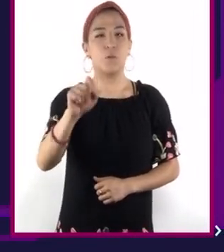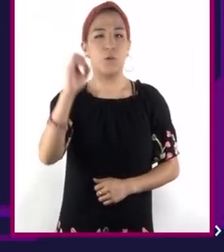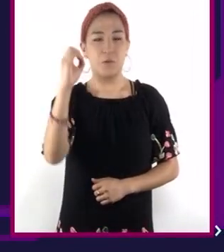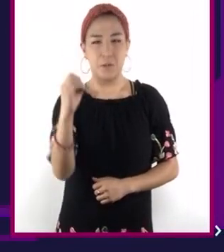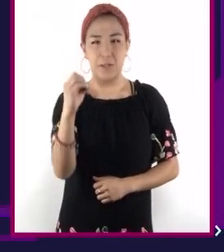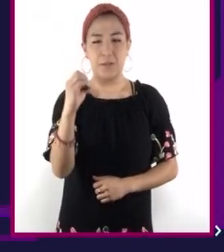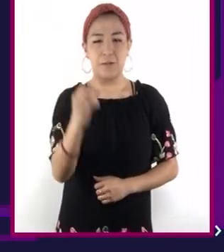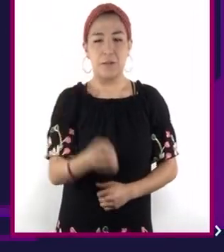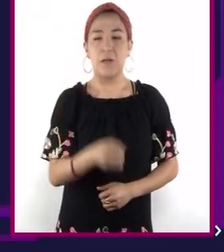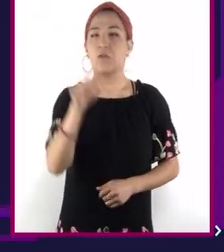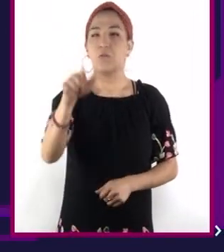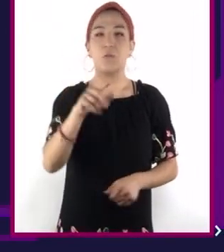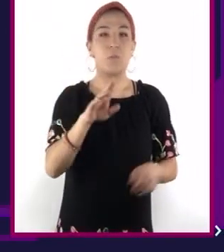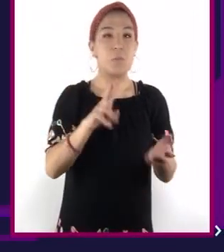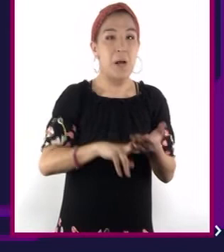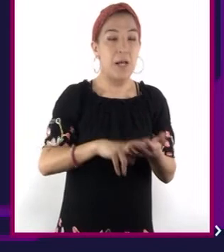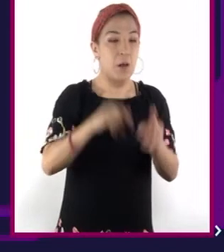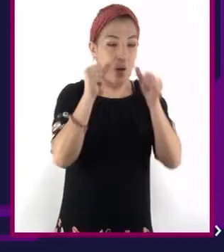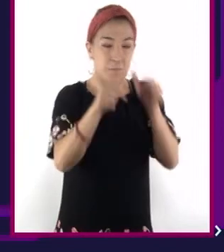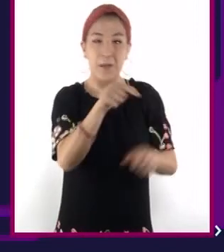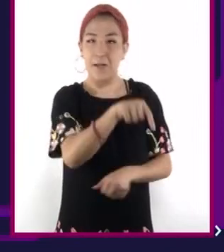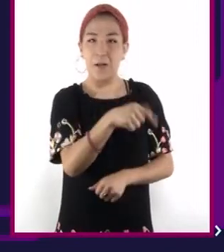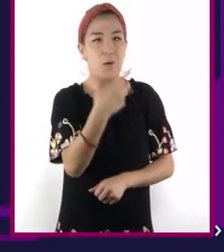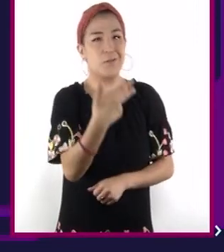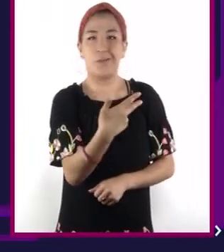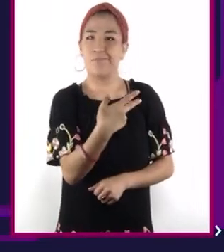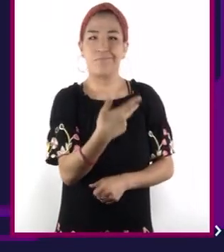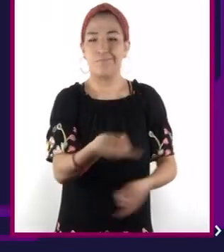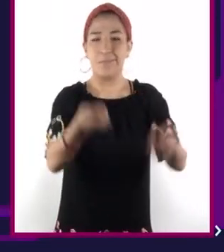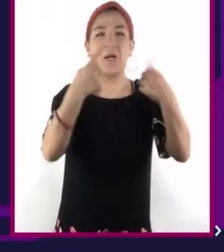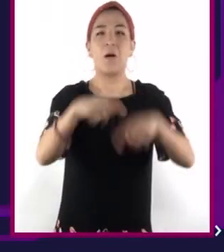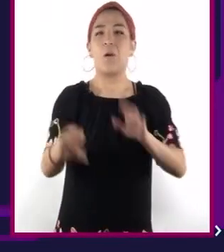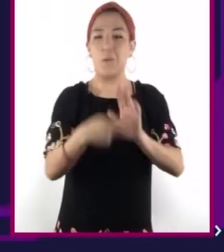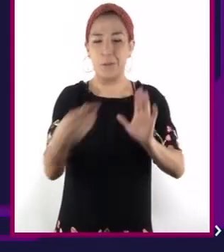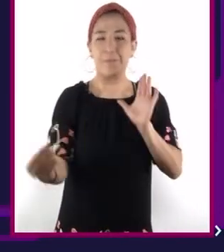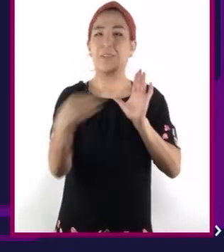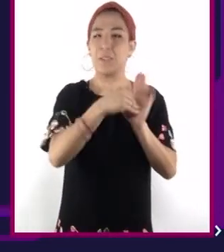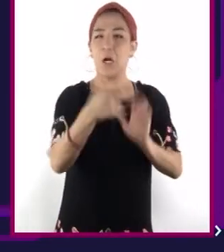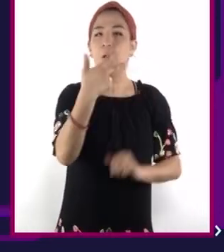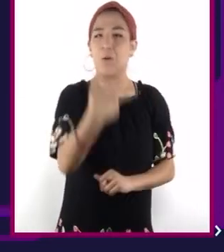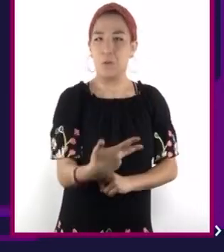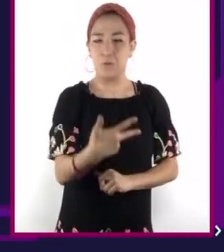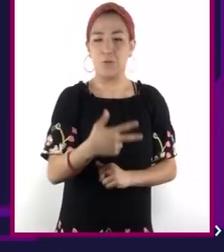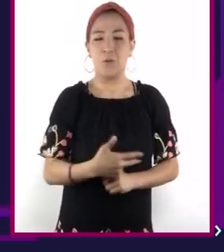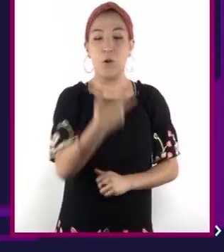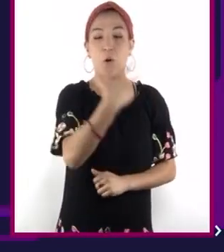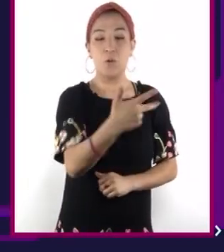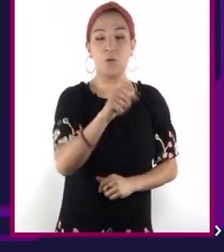8.0, sin considerar al 8. El siguiente intervalo puede ir de